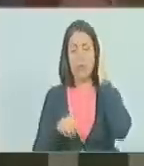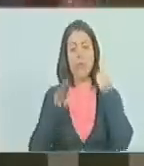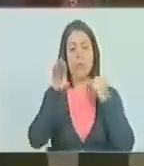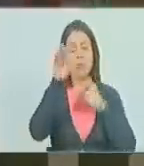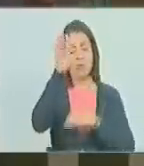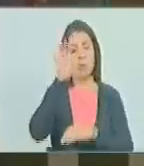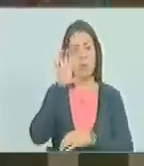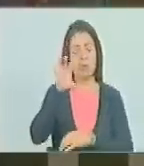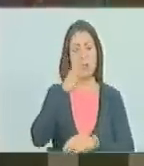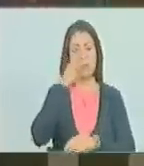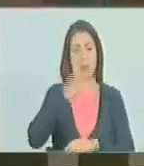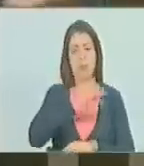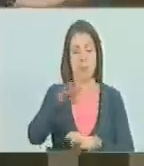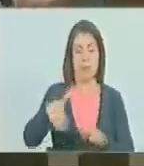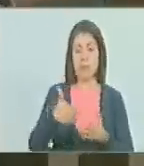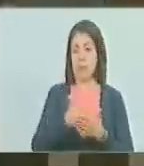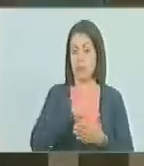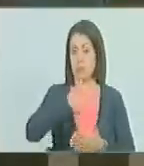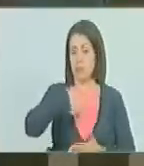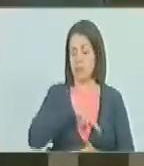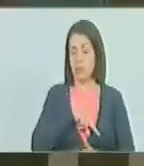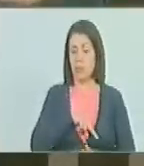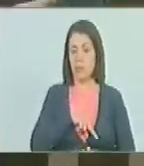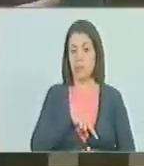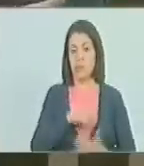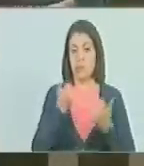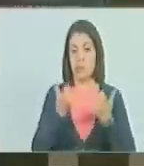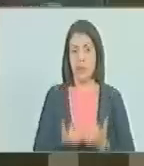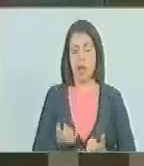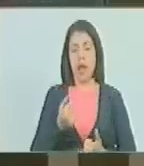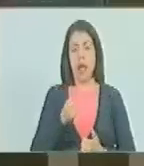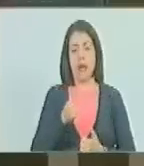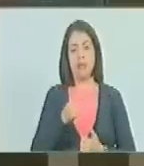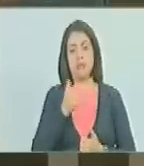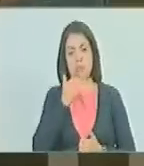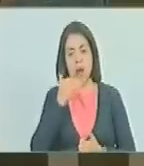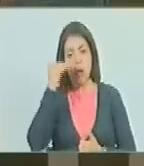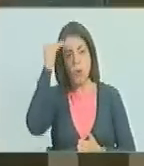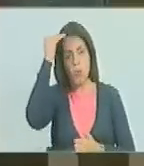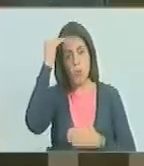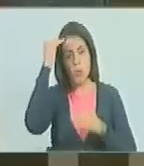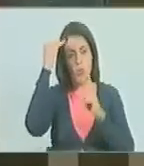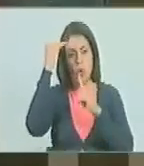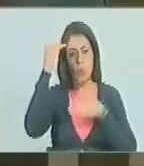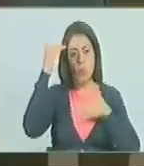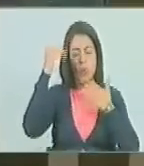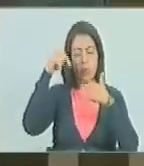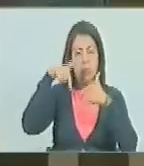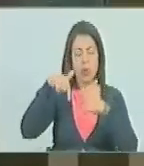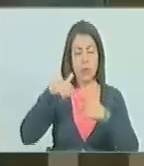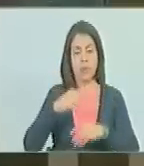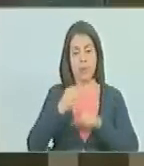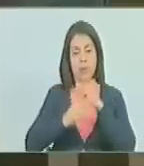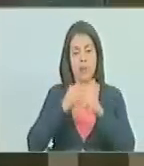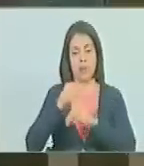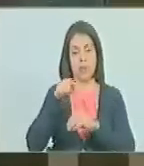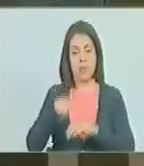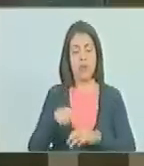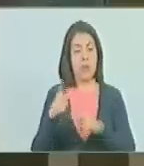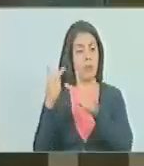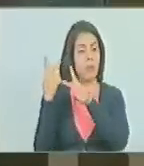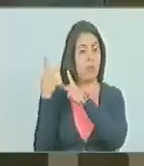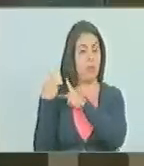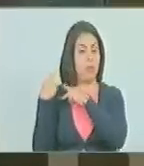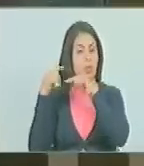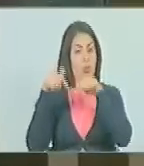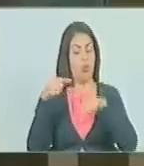tenga garantía. Y así como nosotros, los que ya tenemos cierta edad, no pudimos gozar de esos